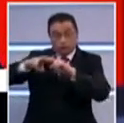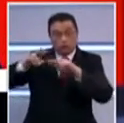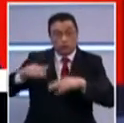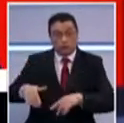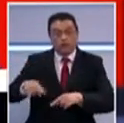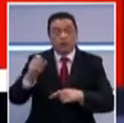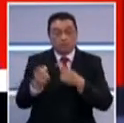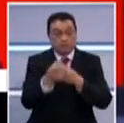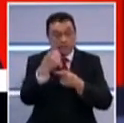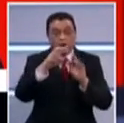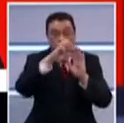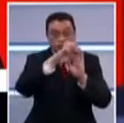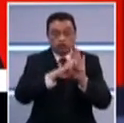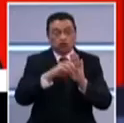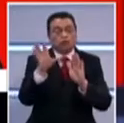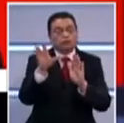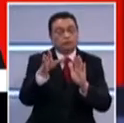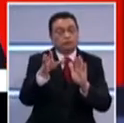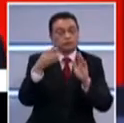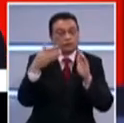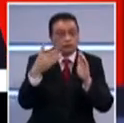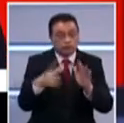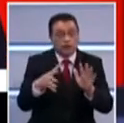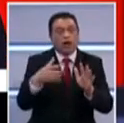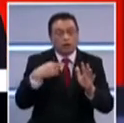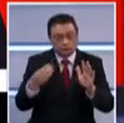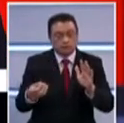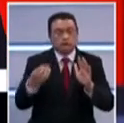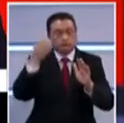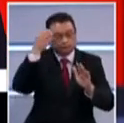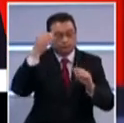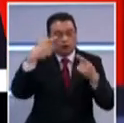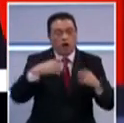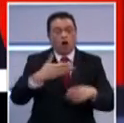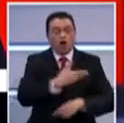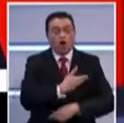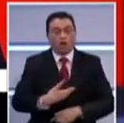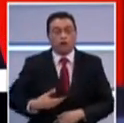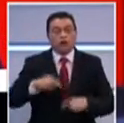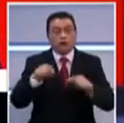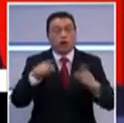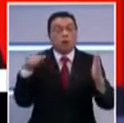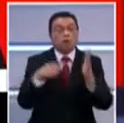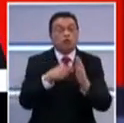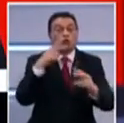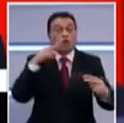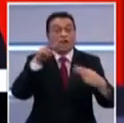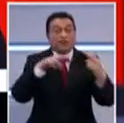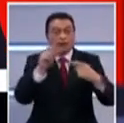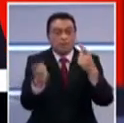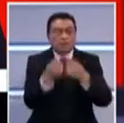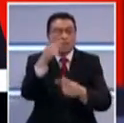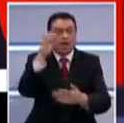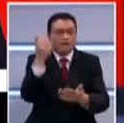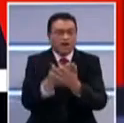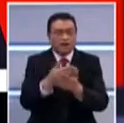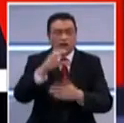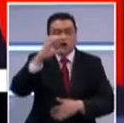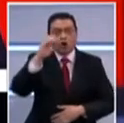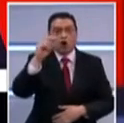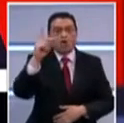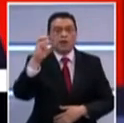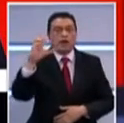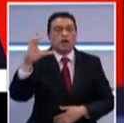primeros proyectos que aportamos que abordamos como gobierno y desde ese punto de vista señalar que por primera vez codelco tiene